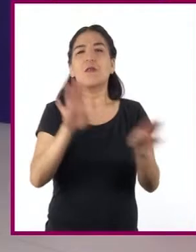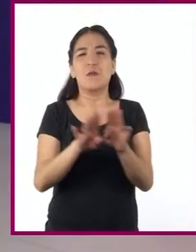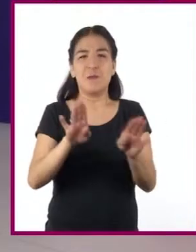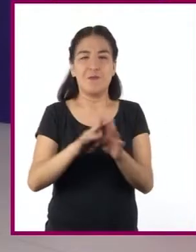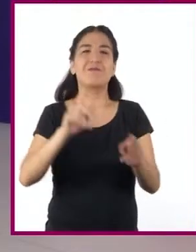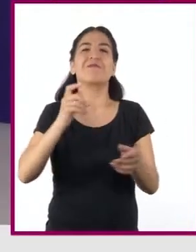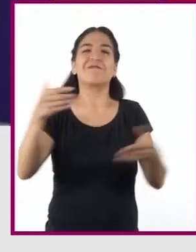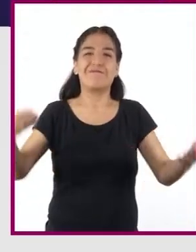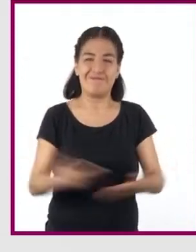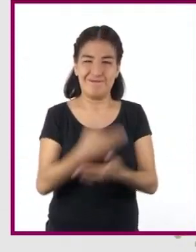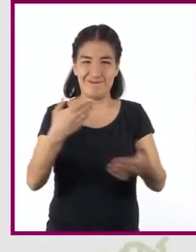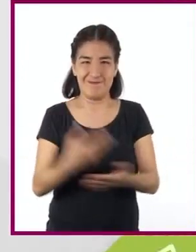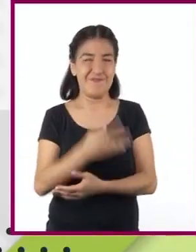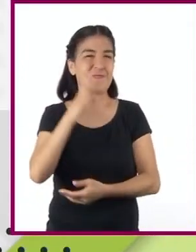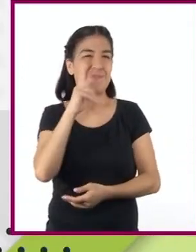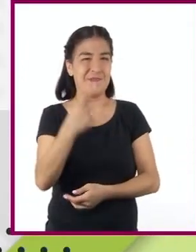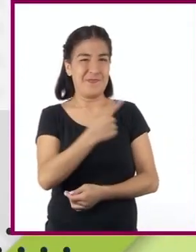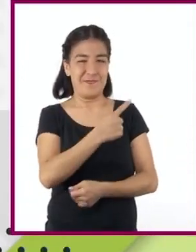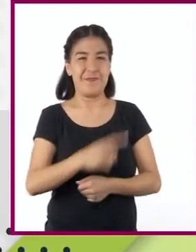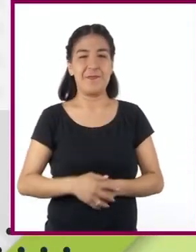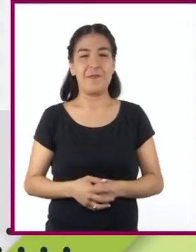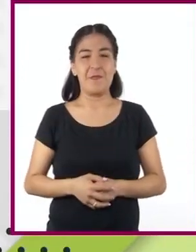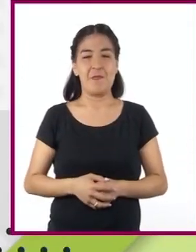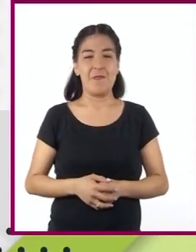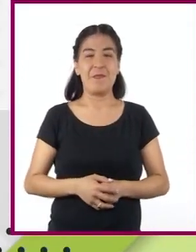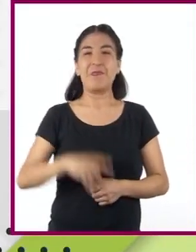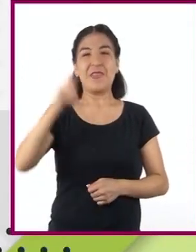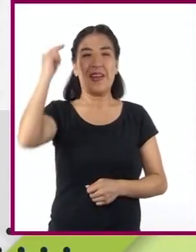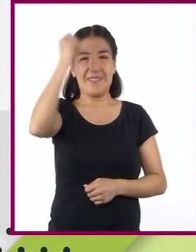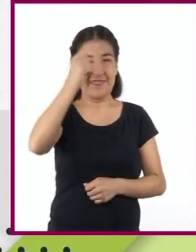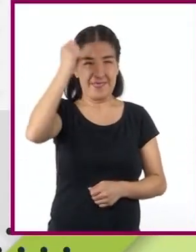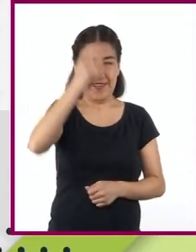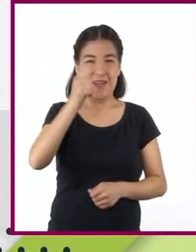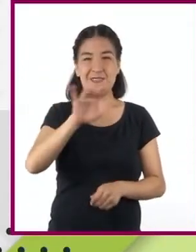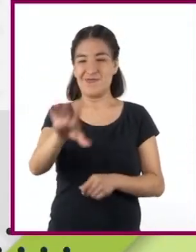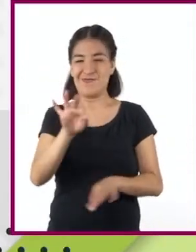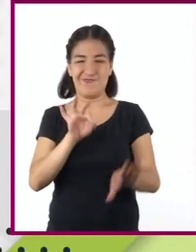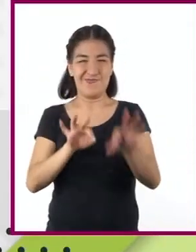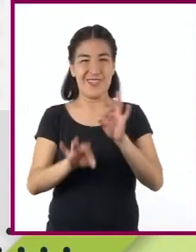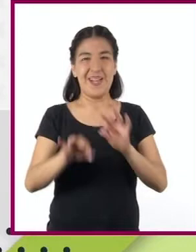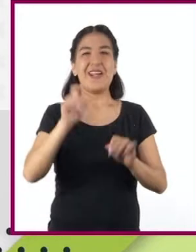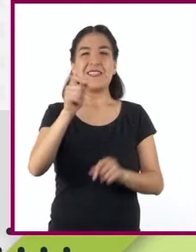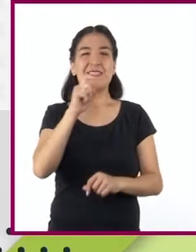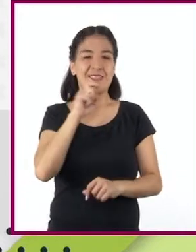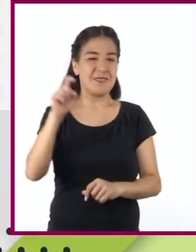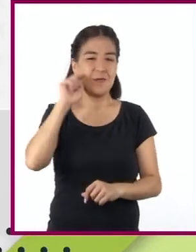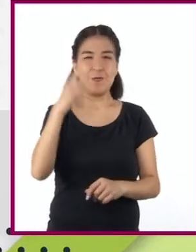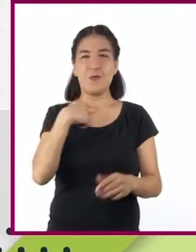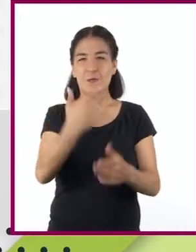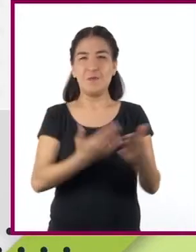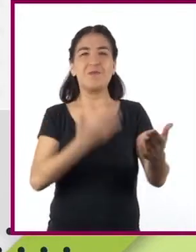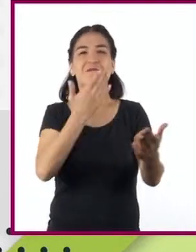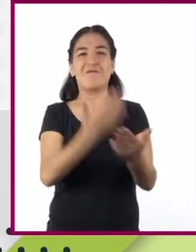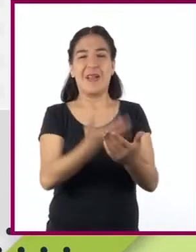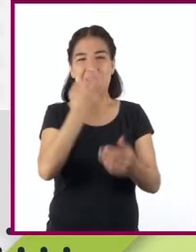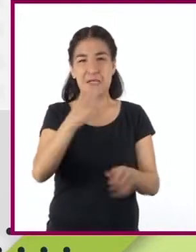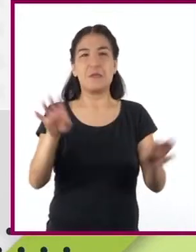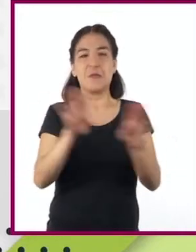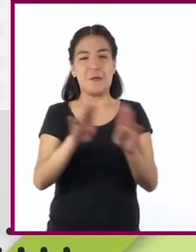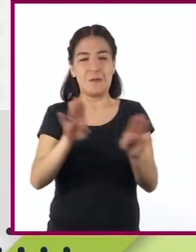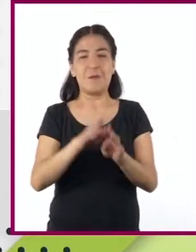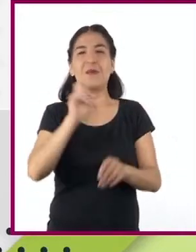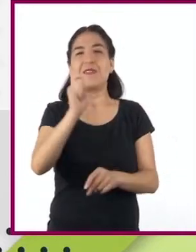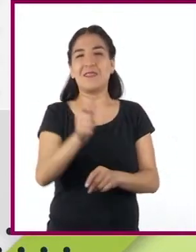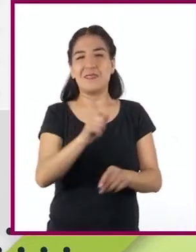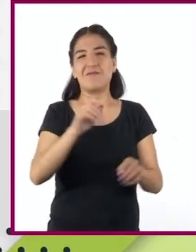reproducción. Escuchémoslo. En la teoría de la selección sexual que propuse, sugiero que la presencia de